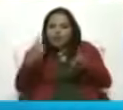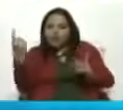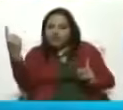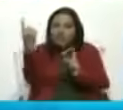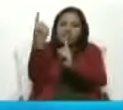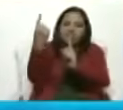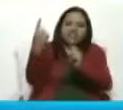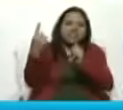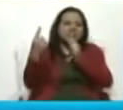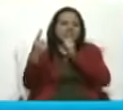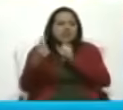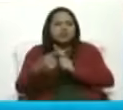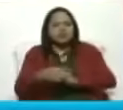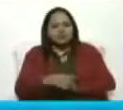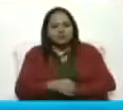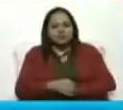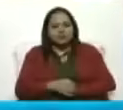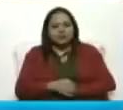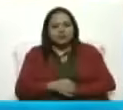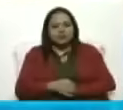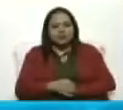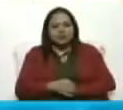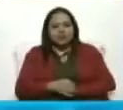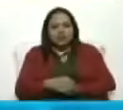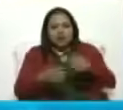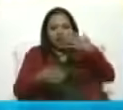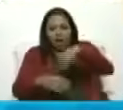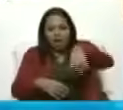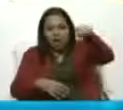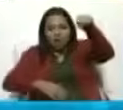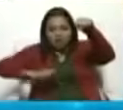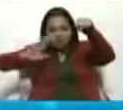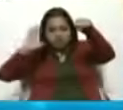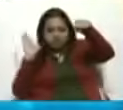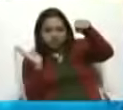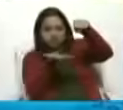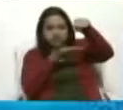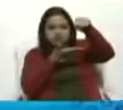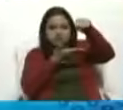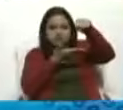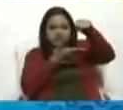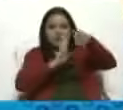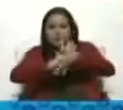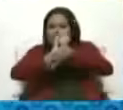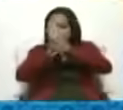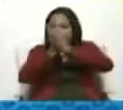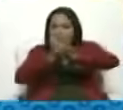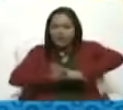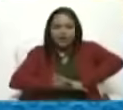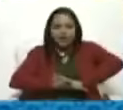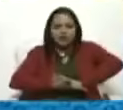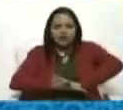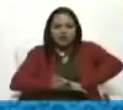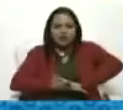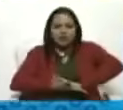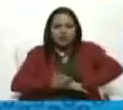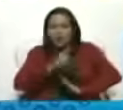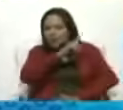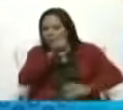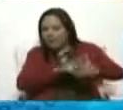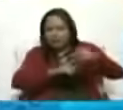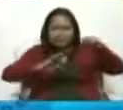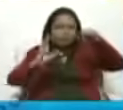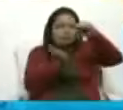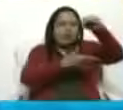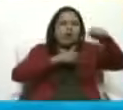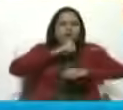él y le cortó la cabeza para acabar por la cabeza el